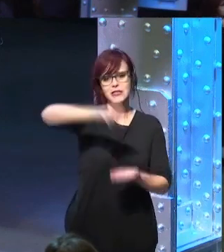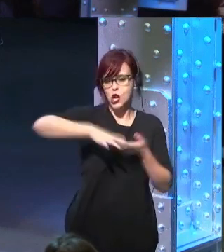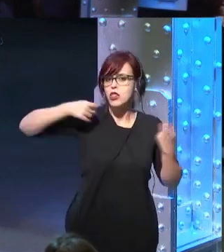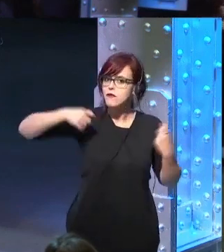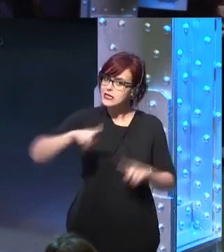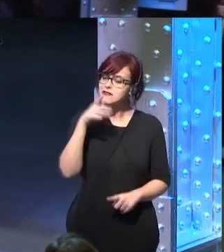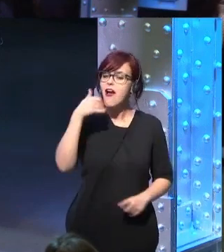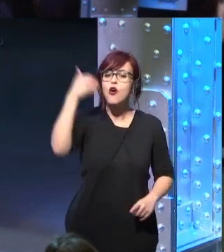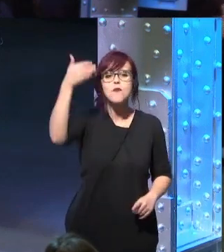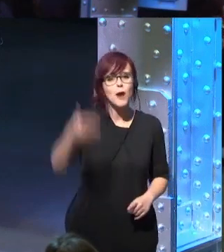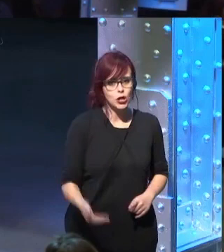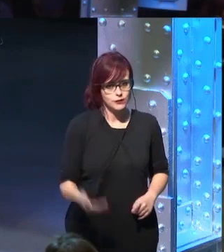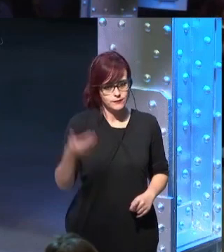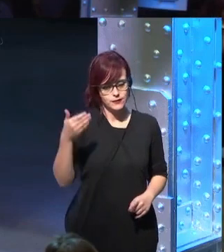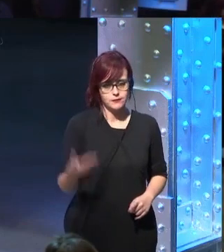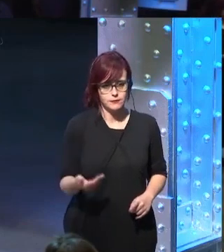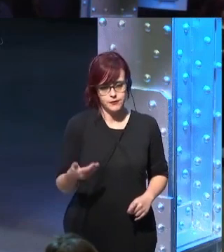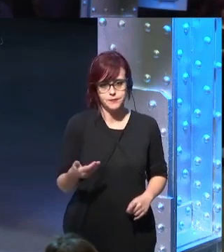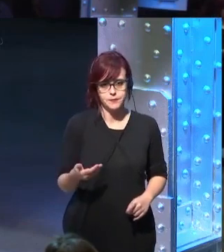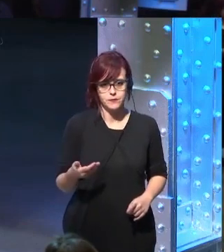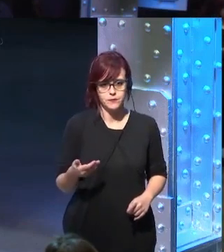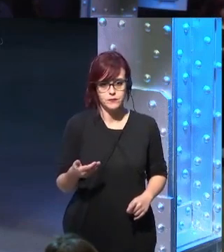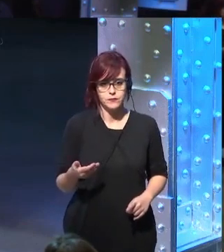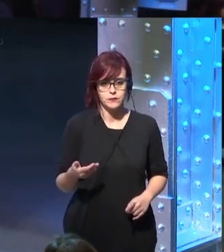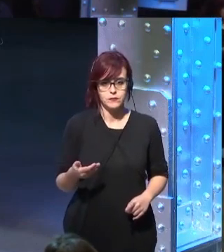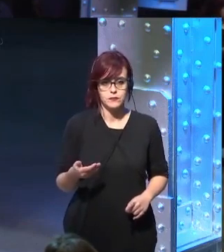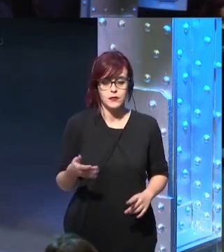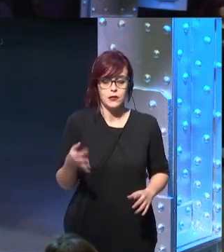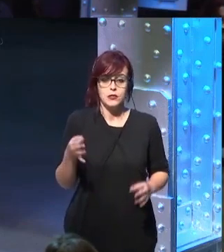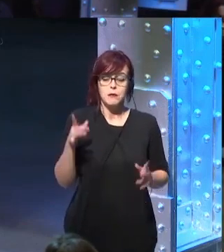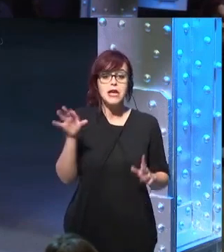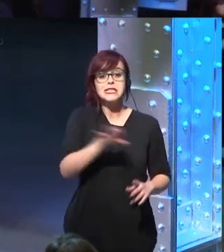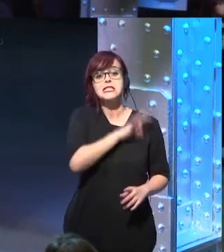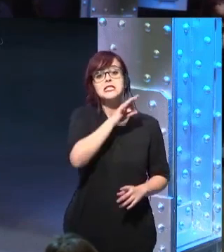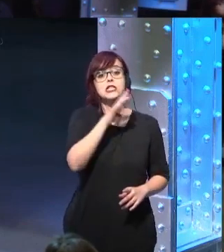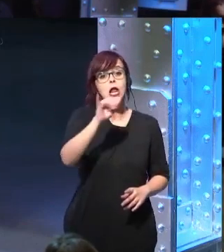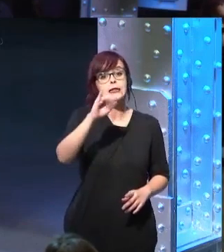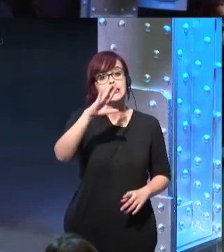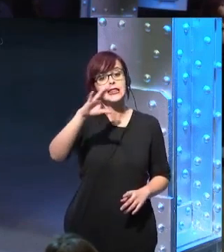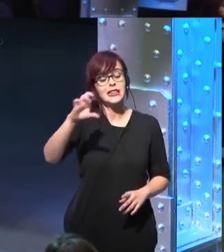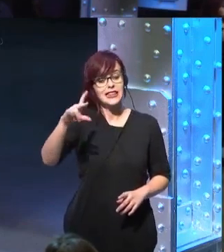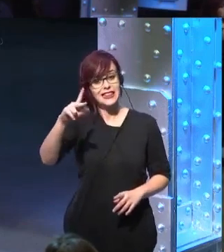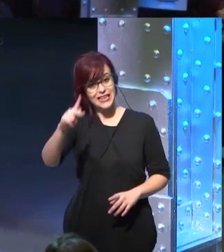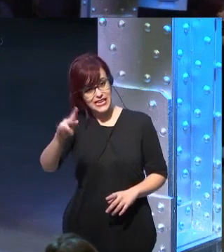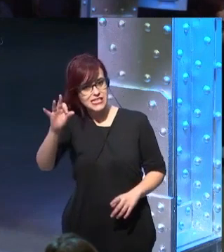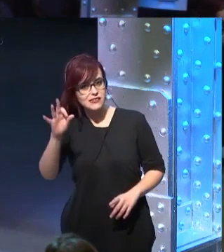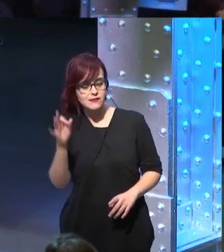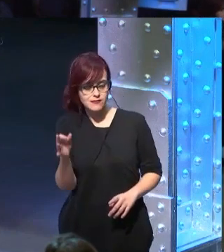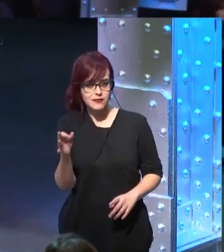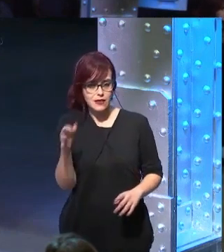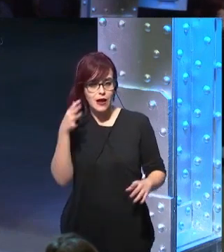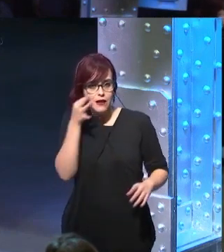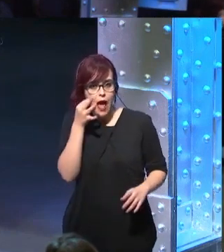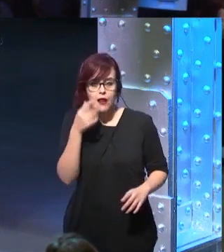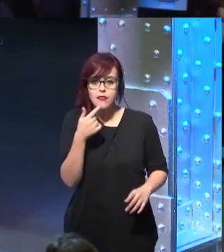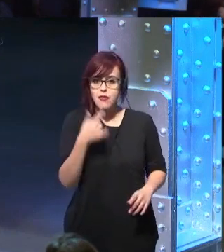objetivo extremadamente importante. No es solamente que sea injusto para la señora Triggs el privarla de la posibilidad de hablar, sino